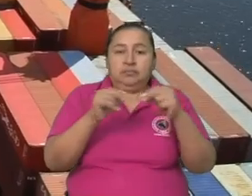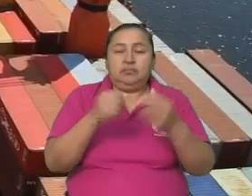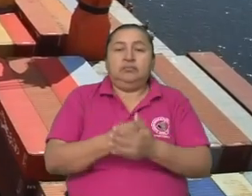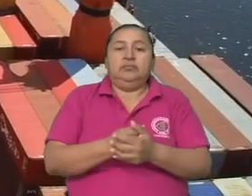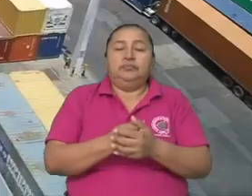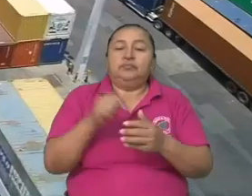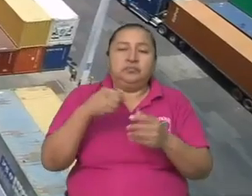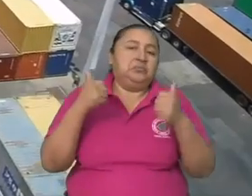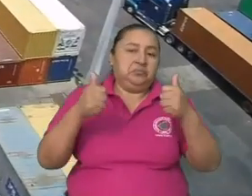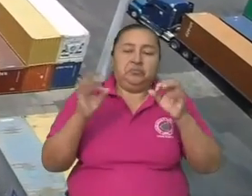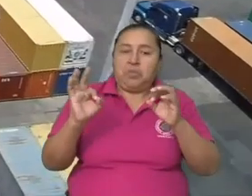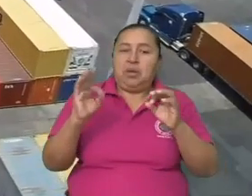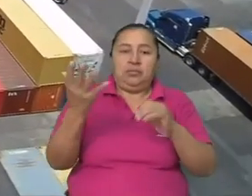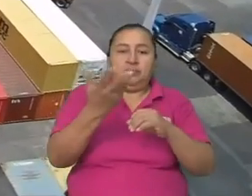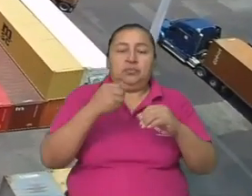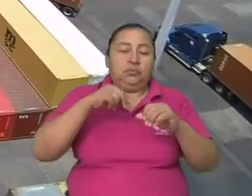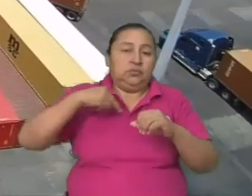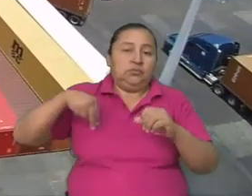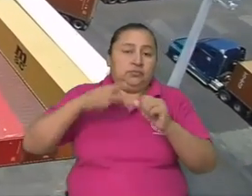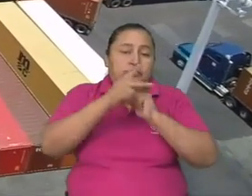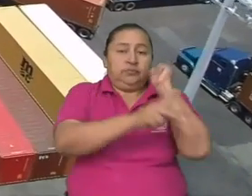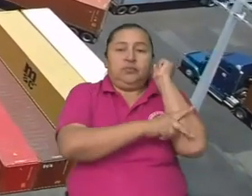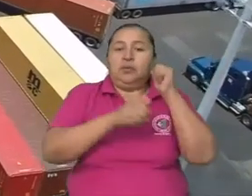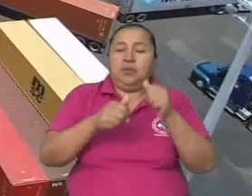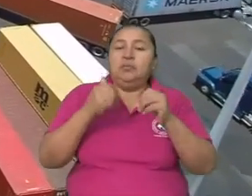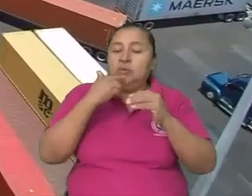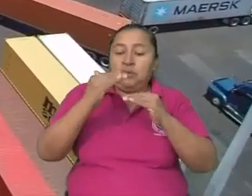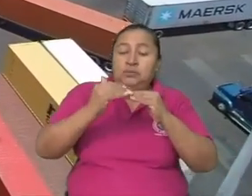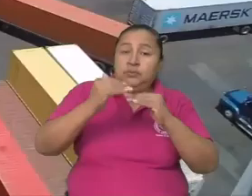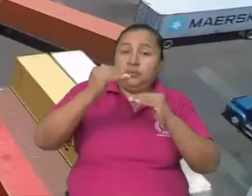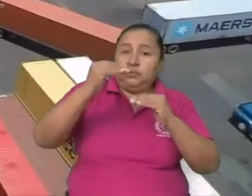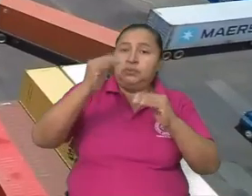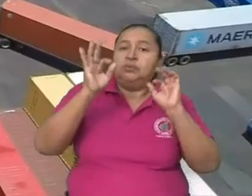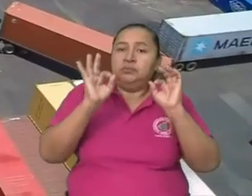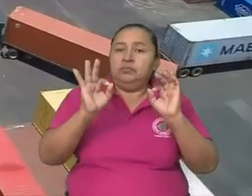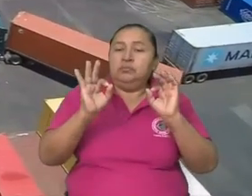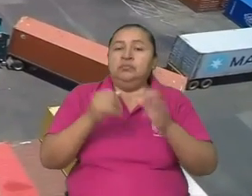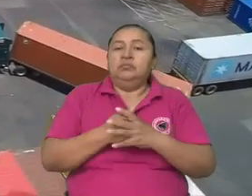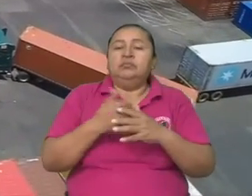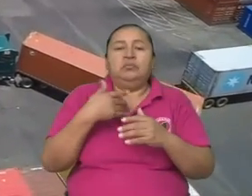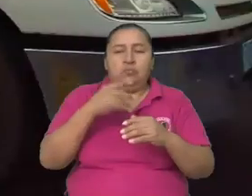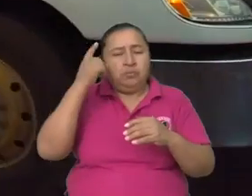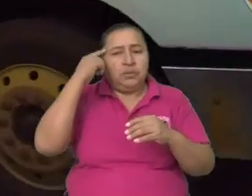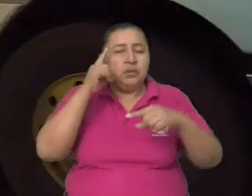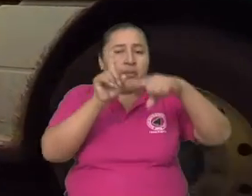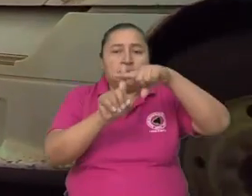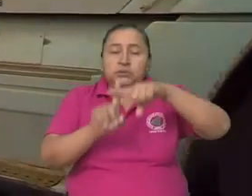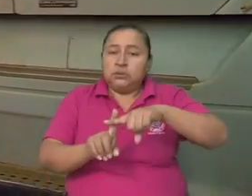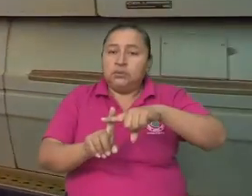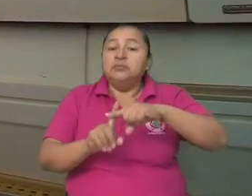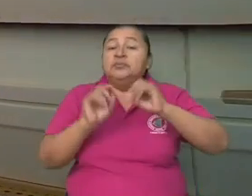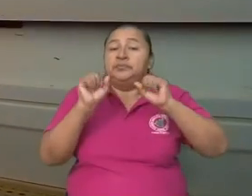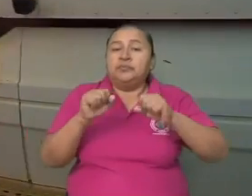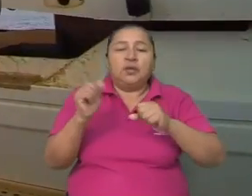es fabuloso para nuestro país. El crecimiento ha sido muy positivo y todos